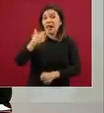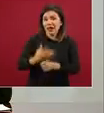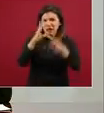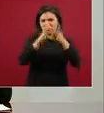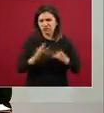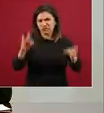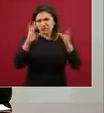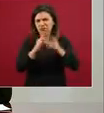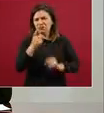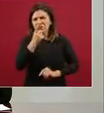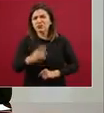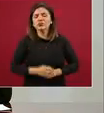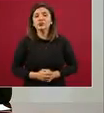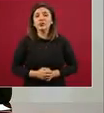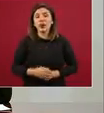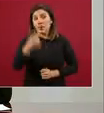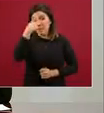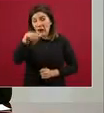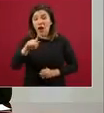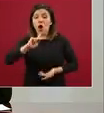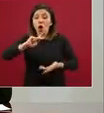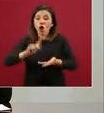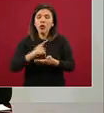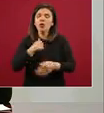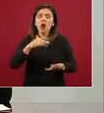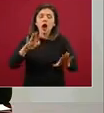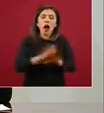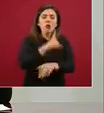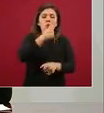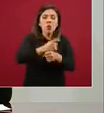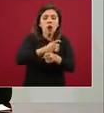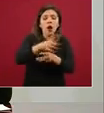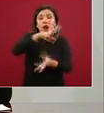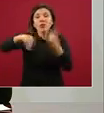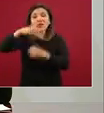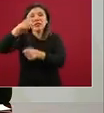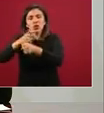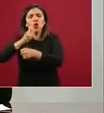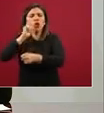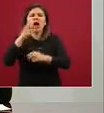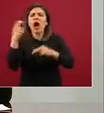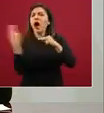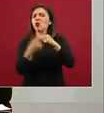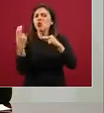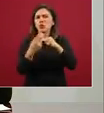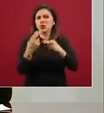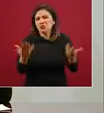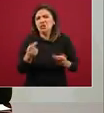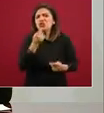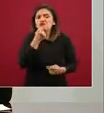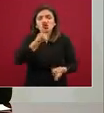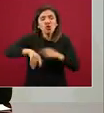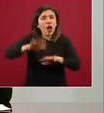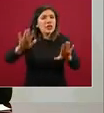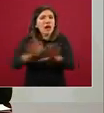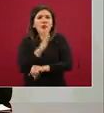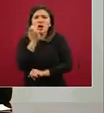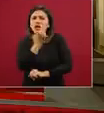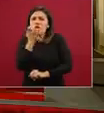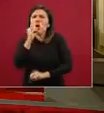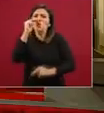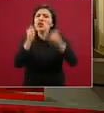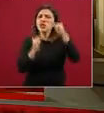secretario, la reinscripción es automática. O sea, aquellos niños que no cambian de